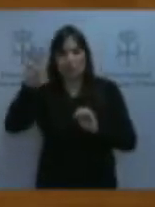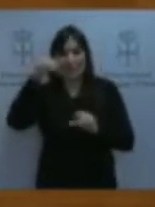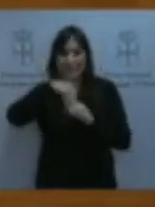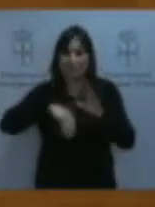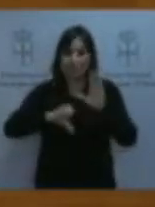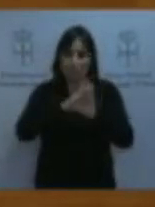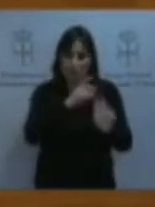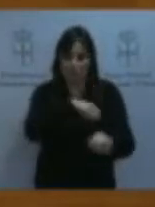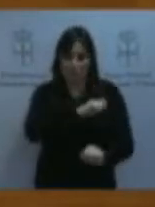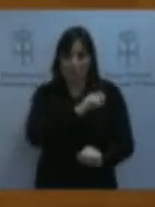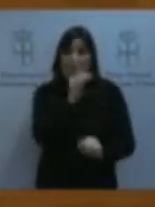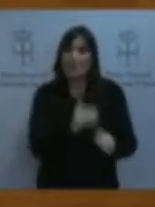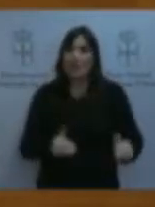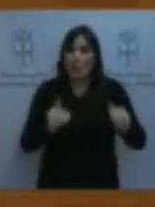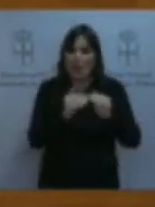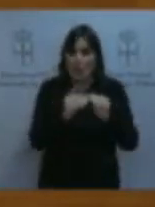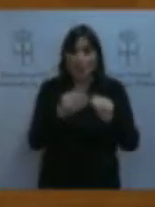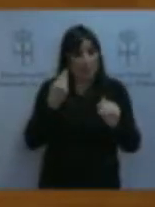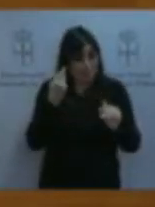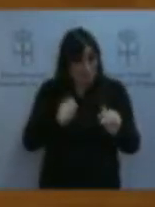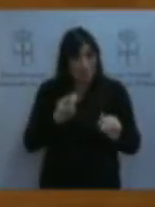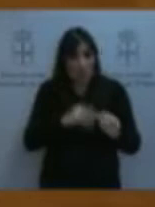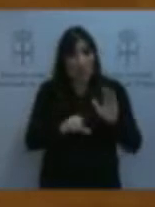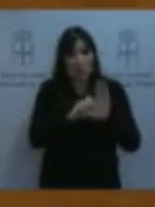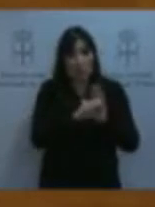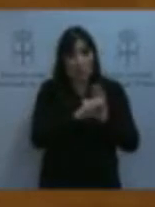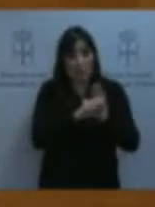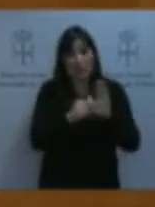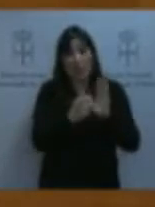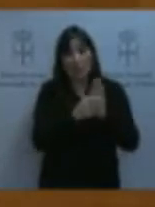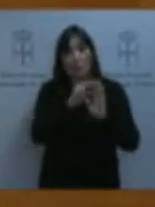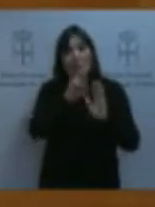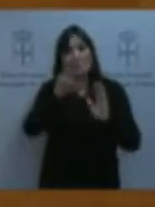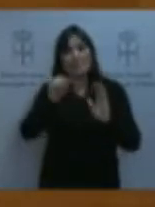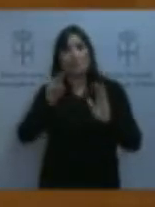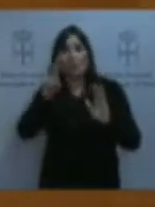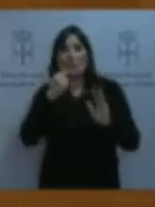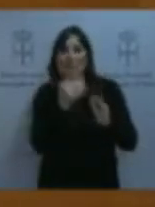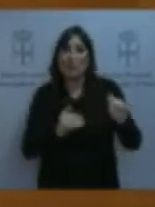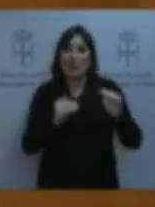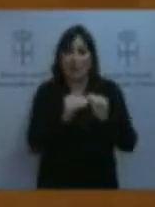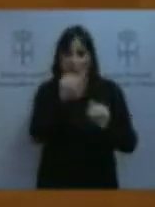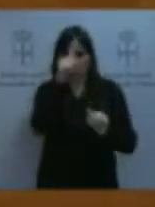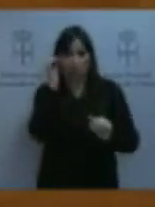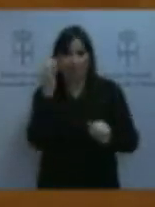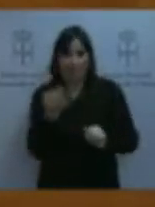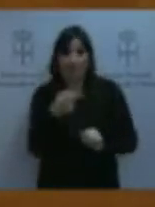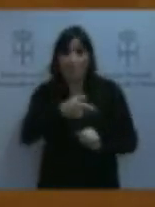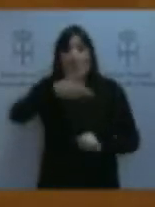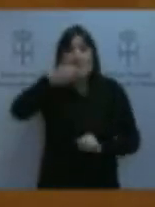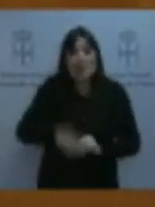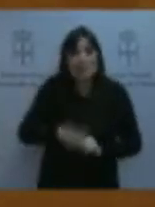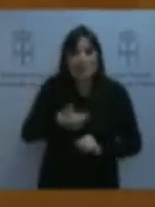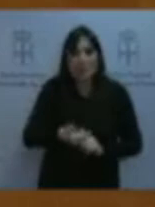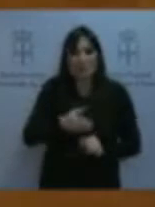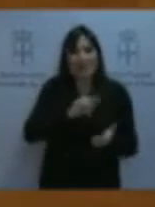misma Constitución en el artículo 23.2. De ahí la enorme importancia que tiene disponer de un sistema de empleo público que seleccione al personal